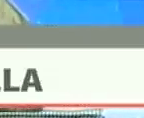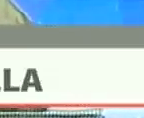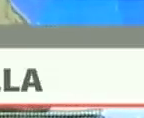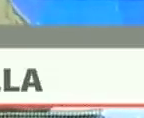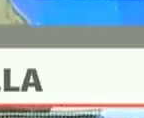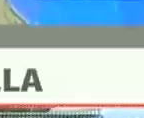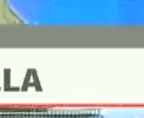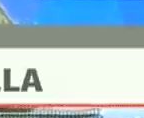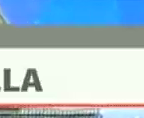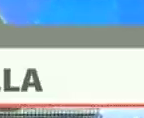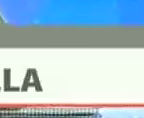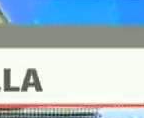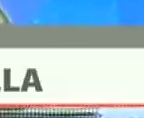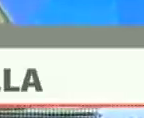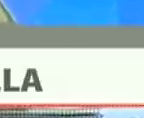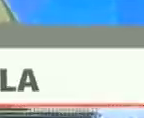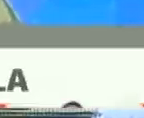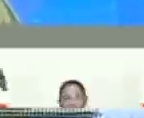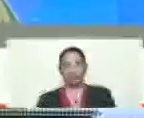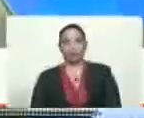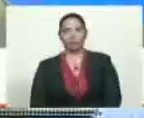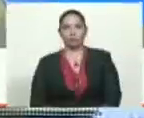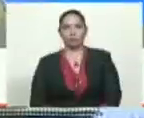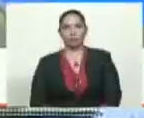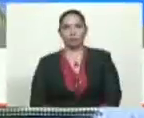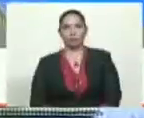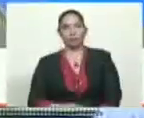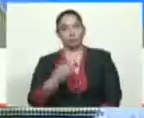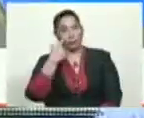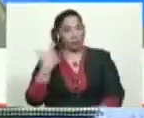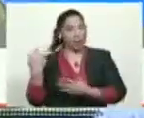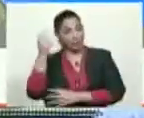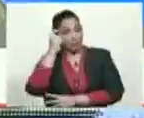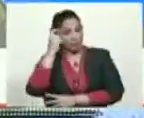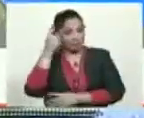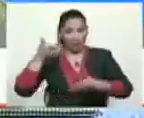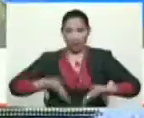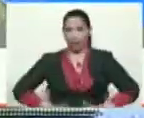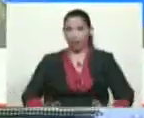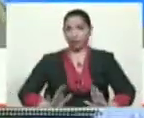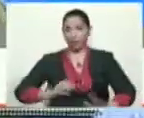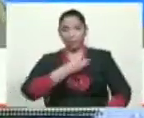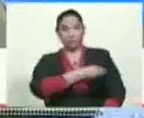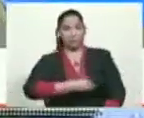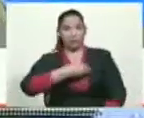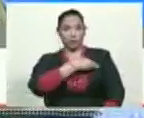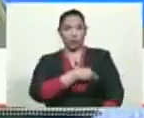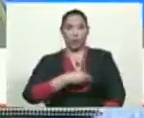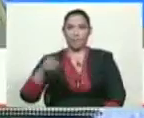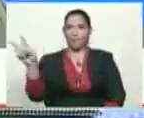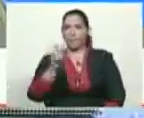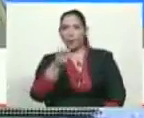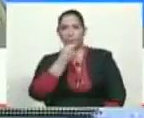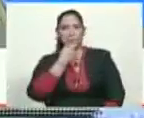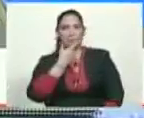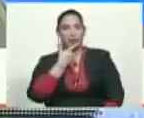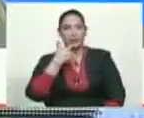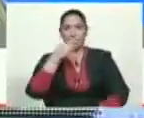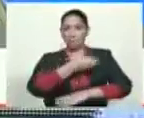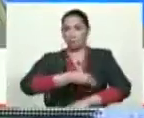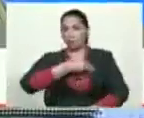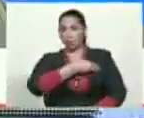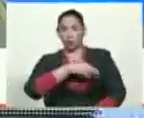venezuela bella misión socialista de la revolución bolivariana para llevar la